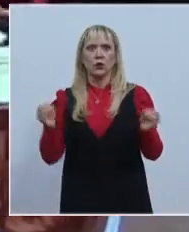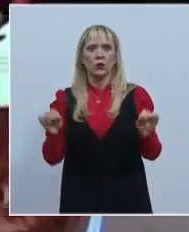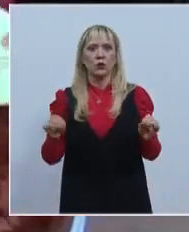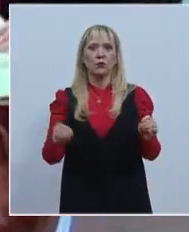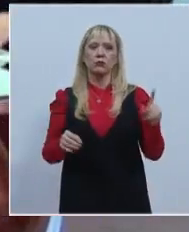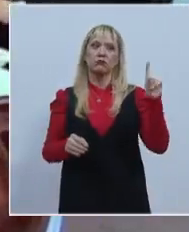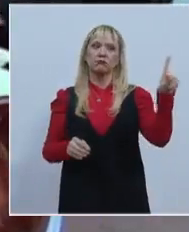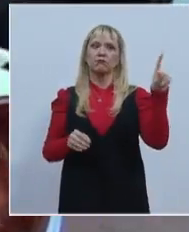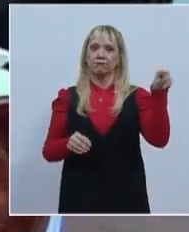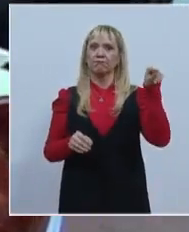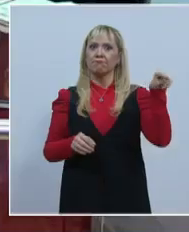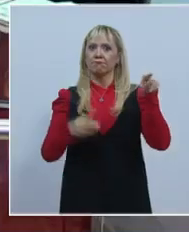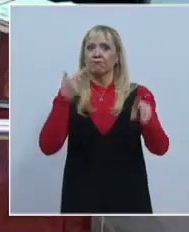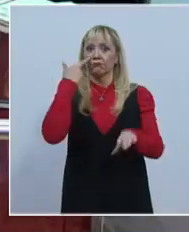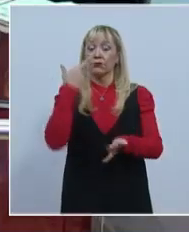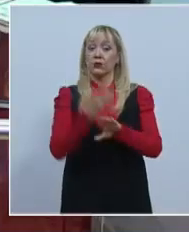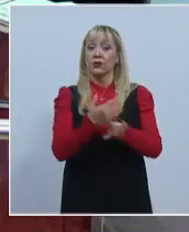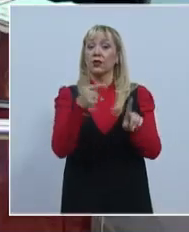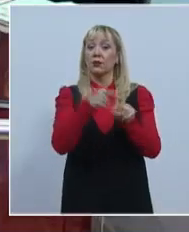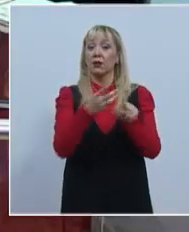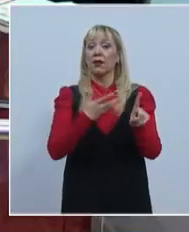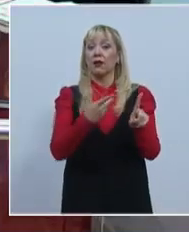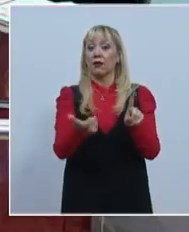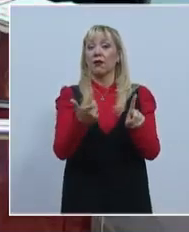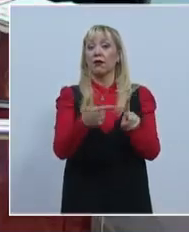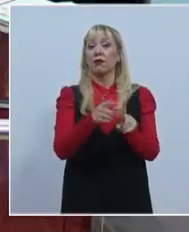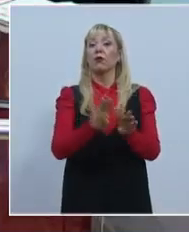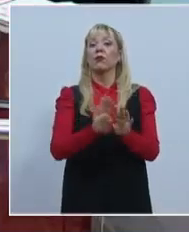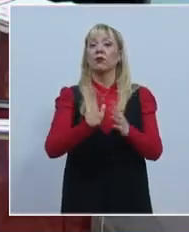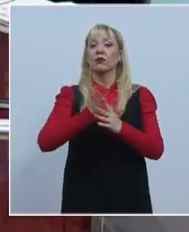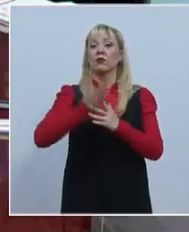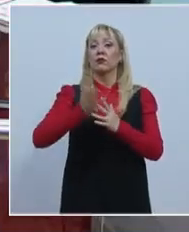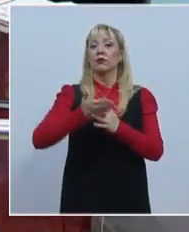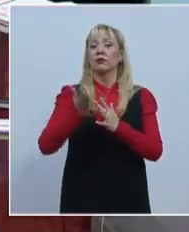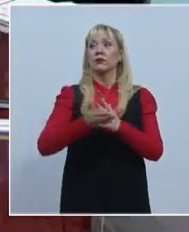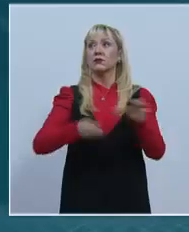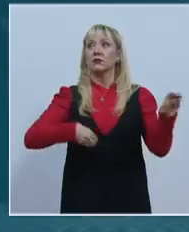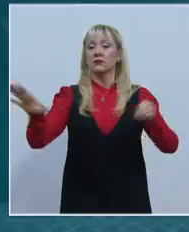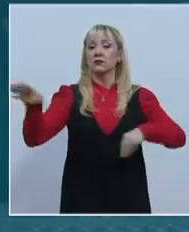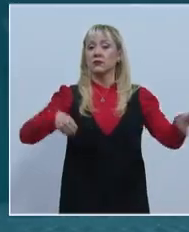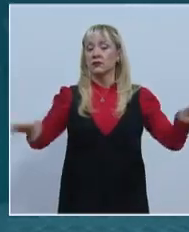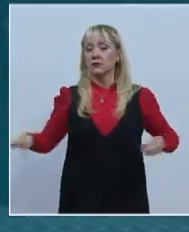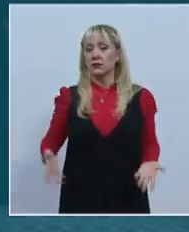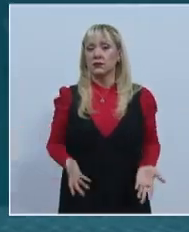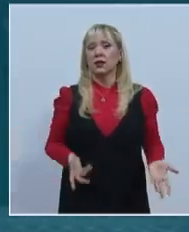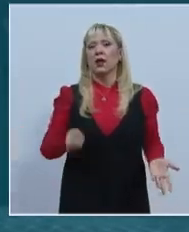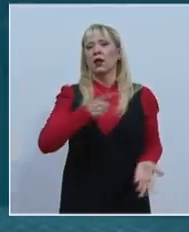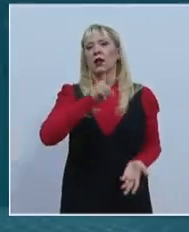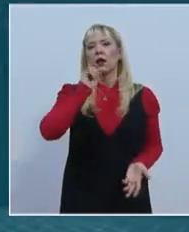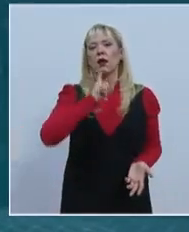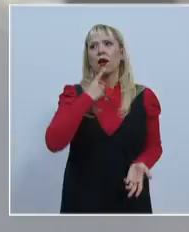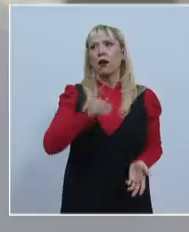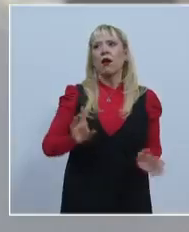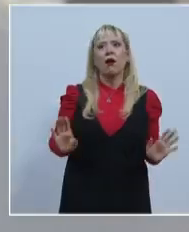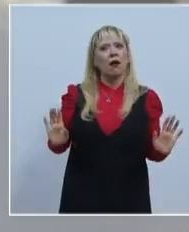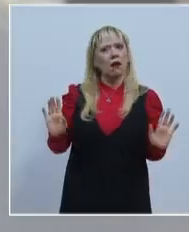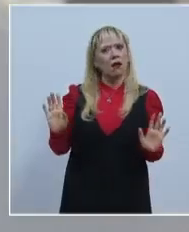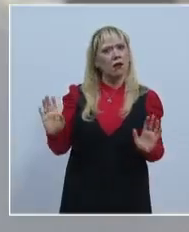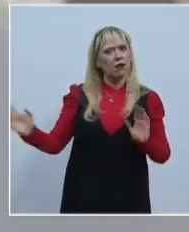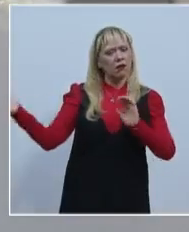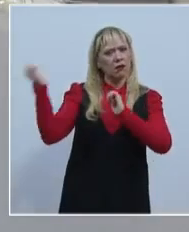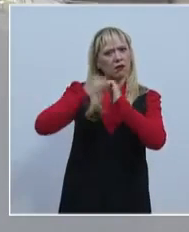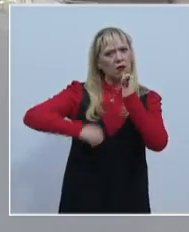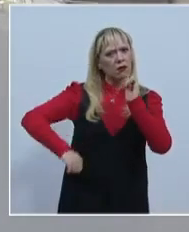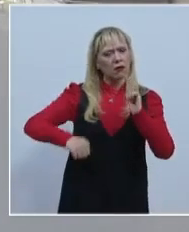única responsable de las herramientas para realizar dichos movimientos. La funcionaria señaló que había sido víctima de un engaño,